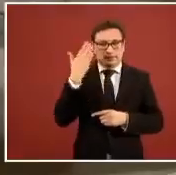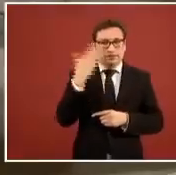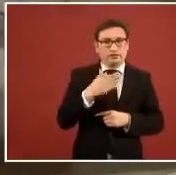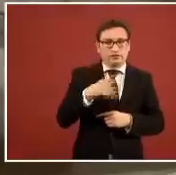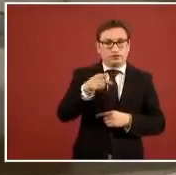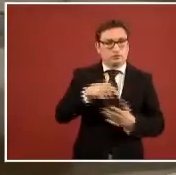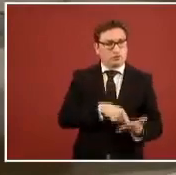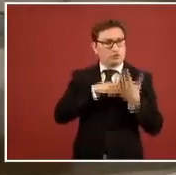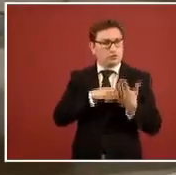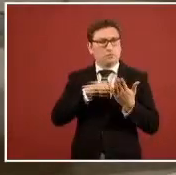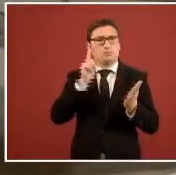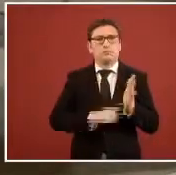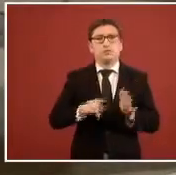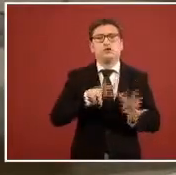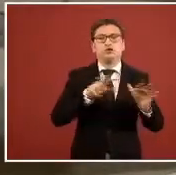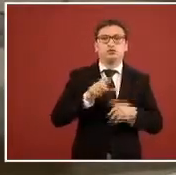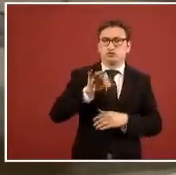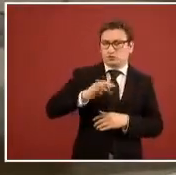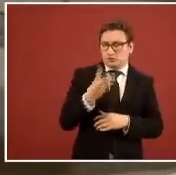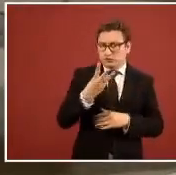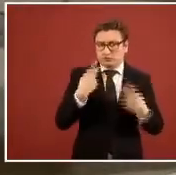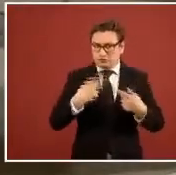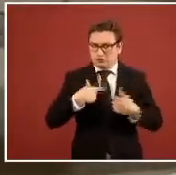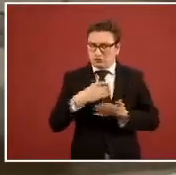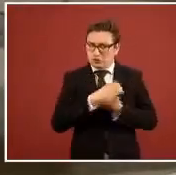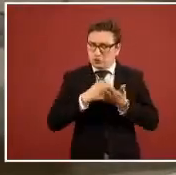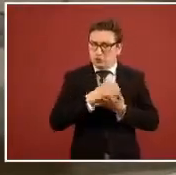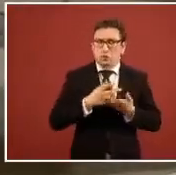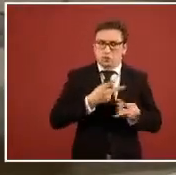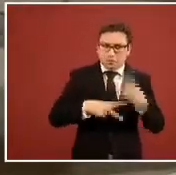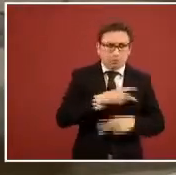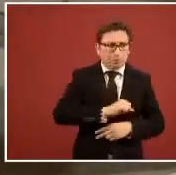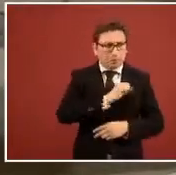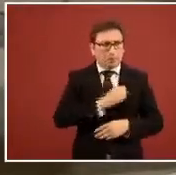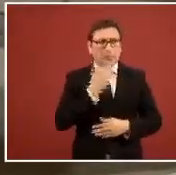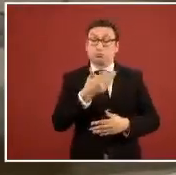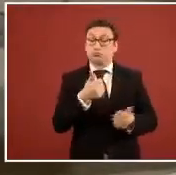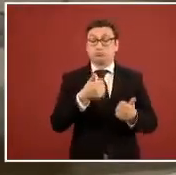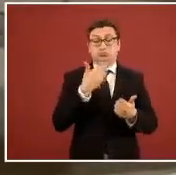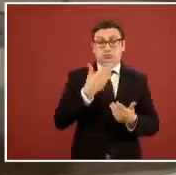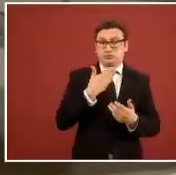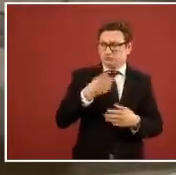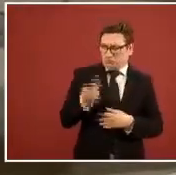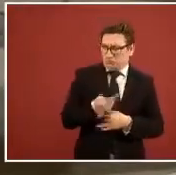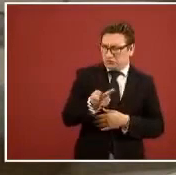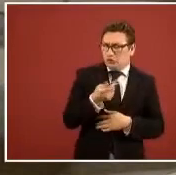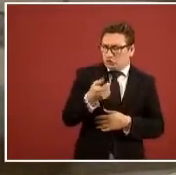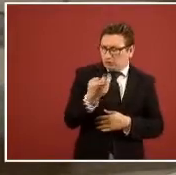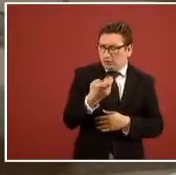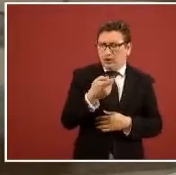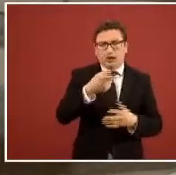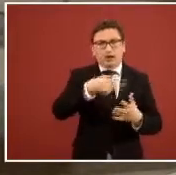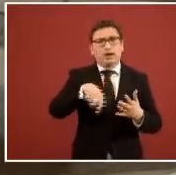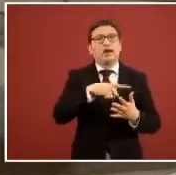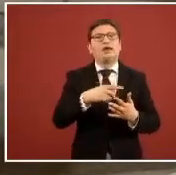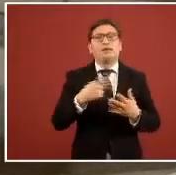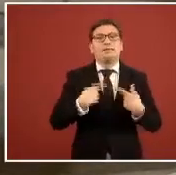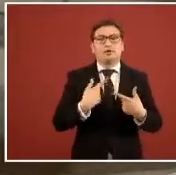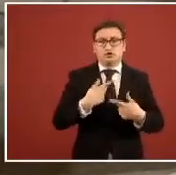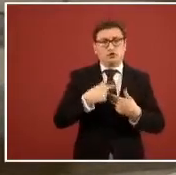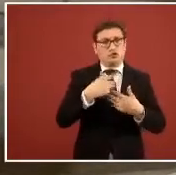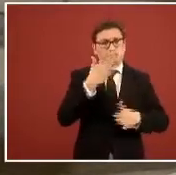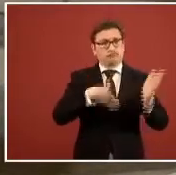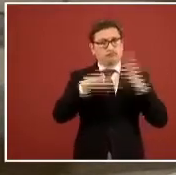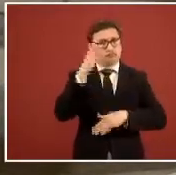presenta aquí de 1,843 personas que se han recuperado, que es muy bueno. Quisiera preguntarle de esos casos de